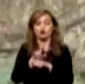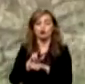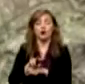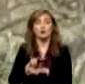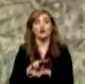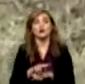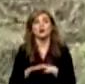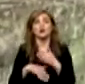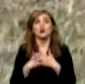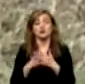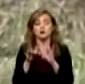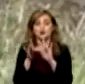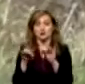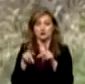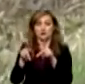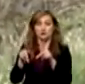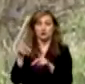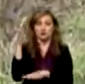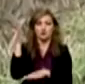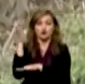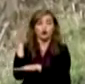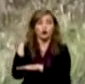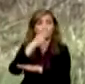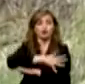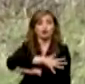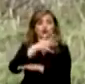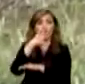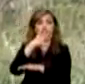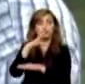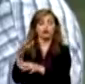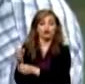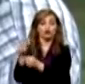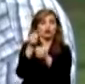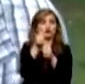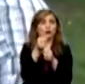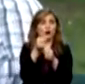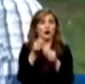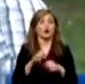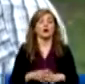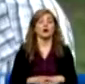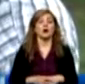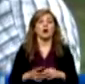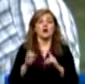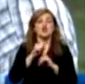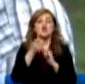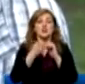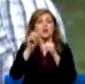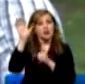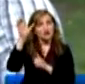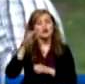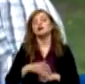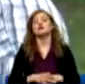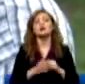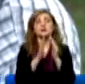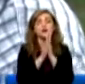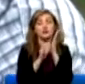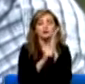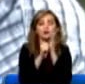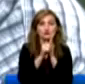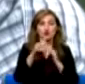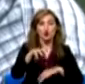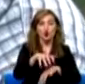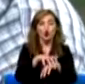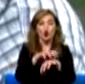y retiraron el permiso para la tala debido a la situación climática. He solicitado al Ministerio de Agricultura que por favor